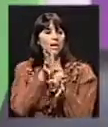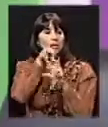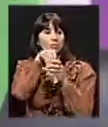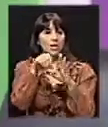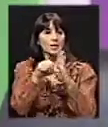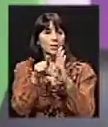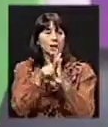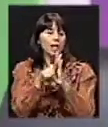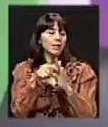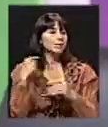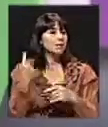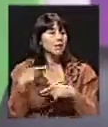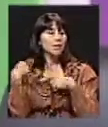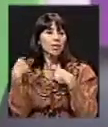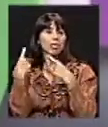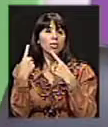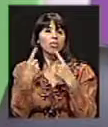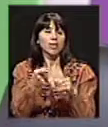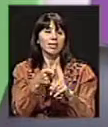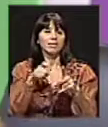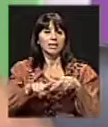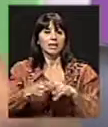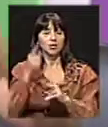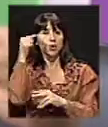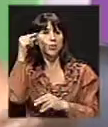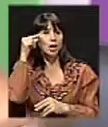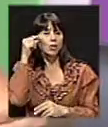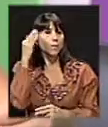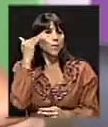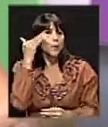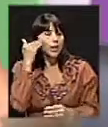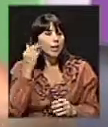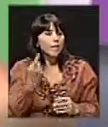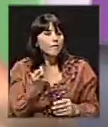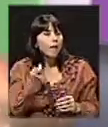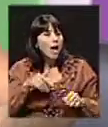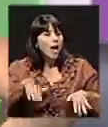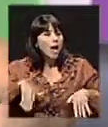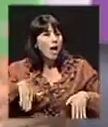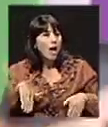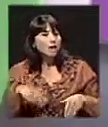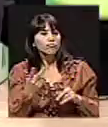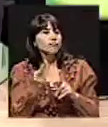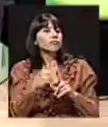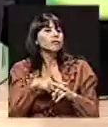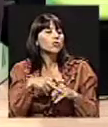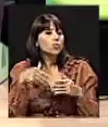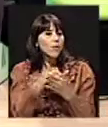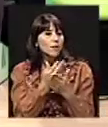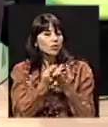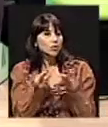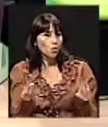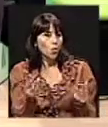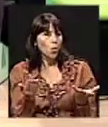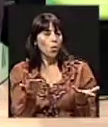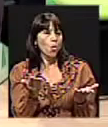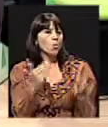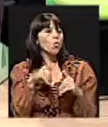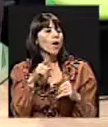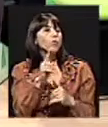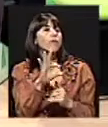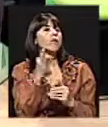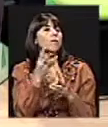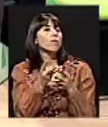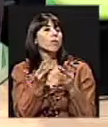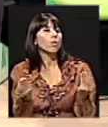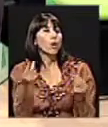pues es una constante desde que se inició el gobierno. ¿Por qué no se ha implementado una nueva solución o una medida alternativa?